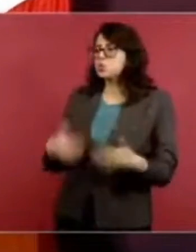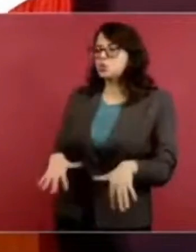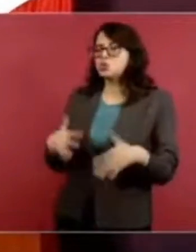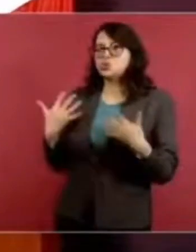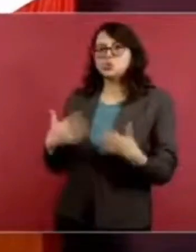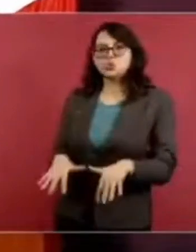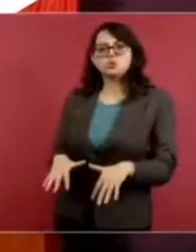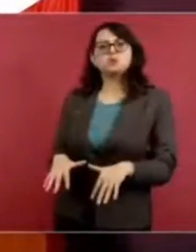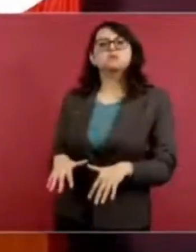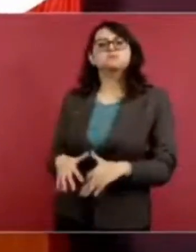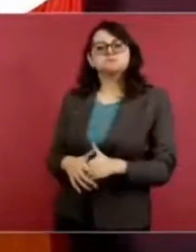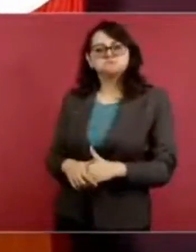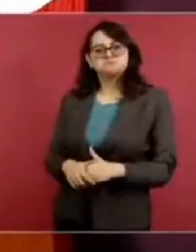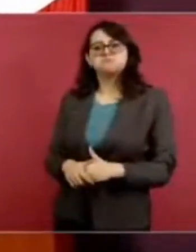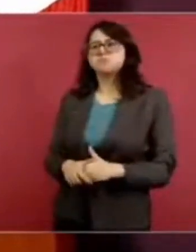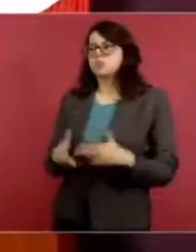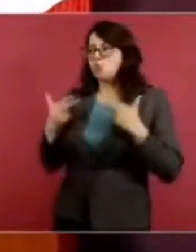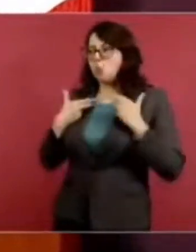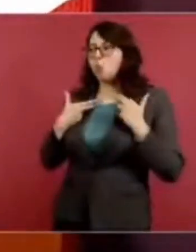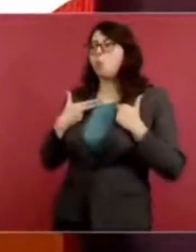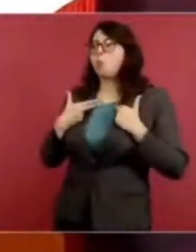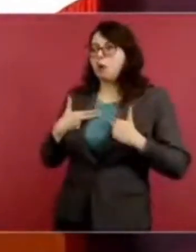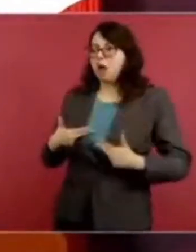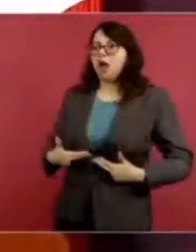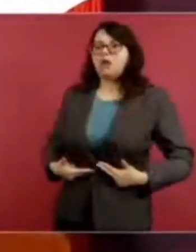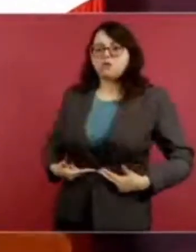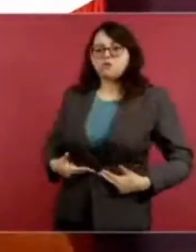una actitud humana,